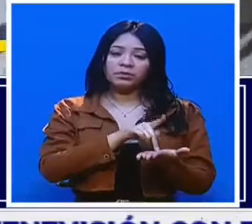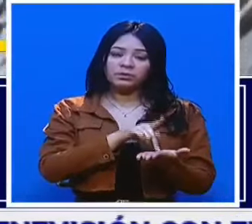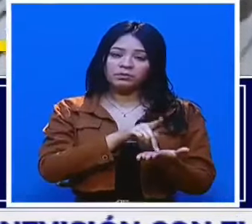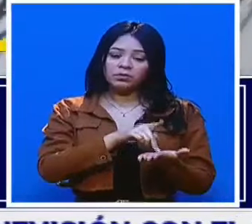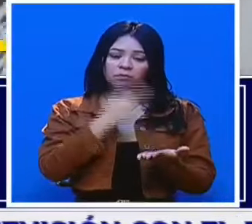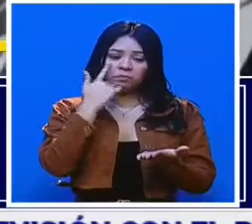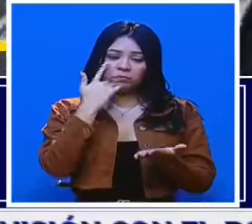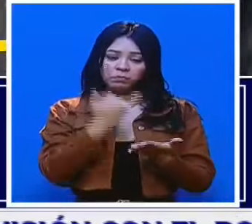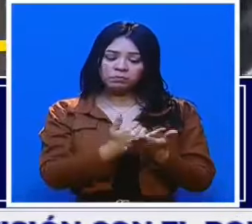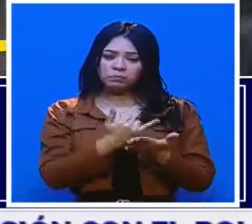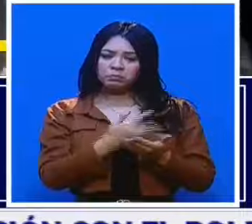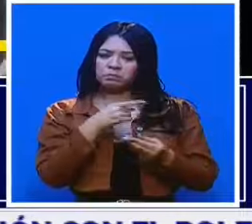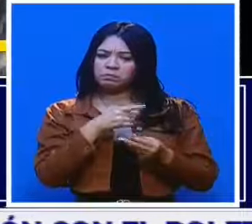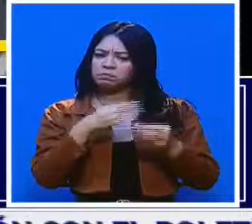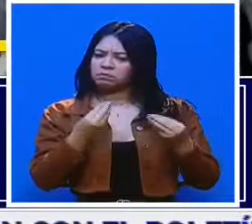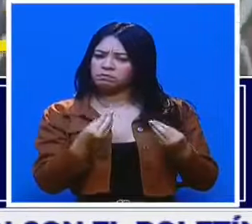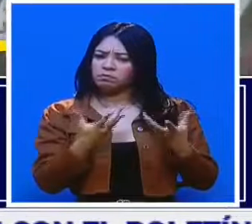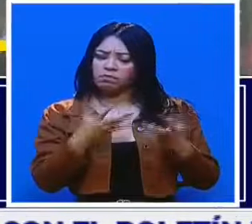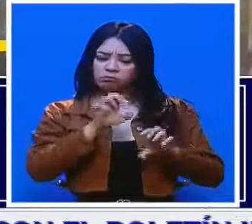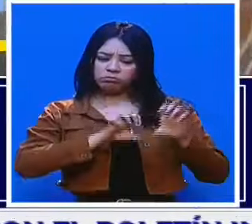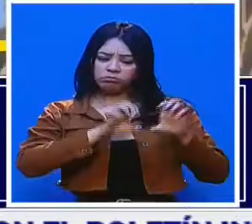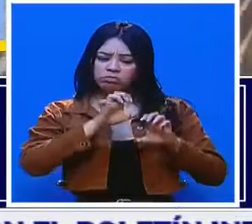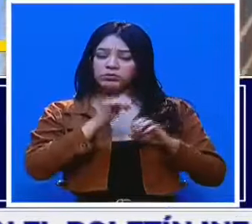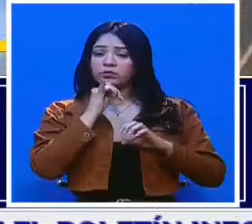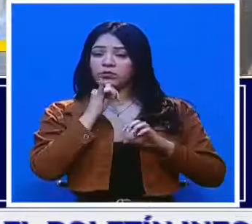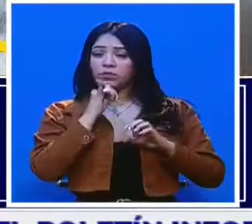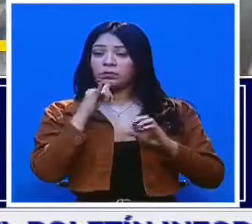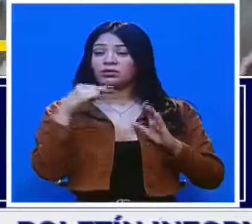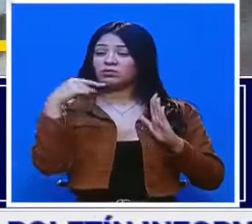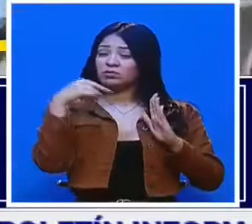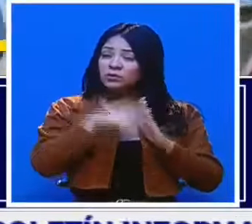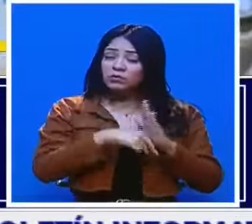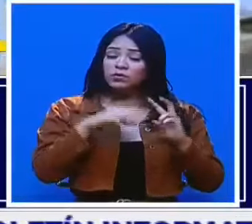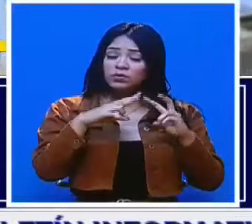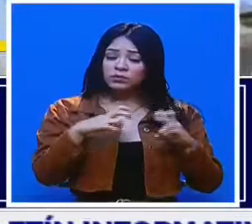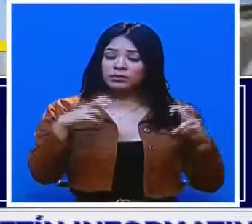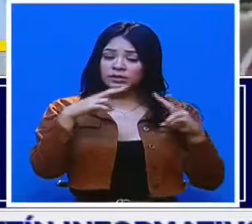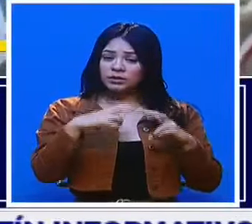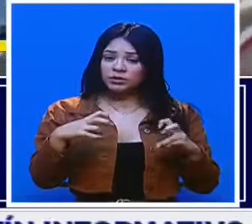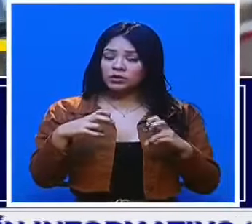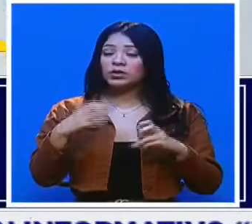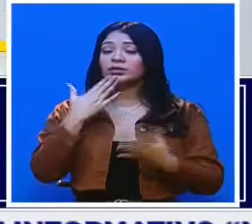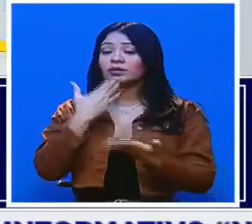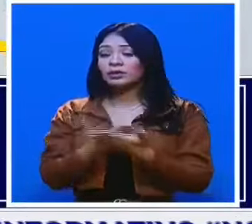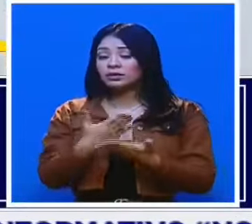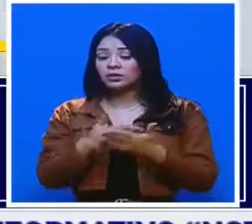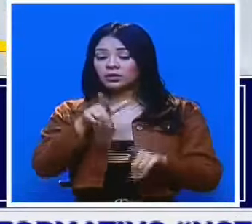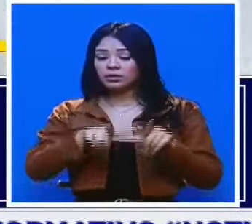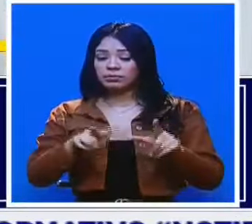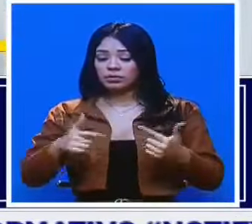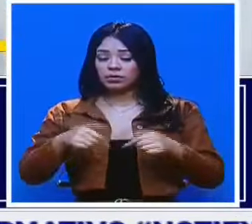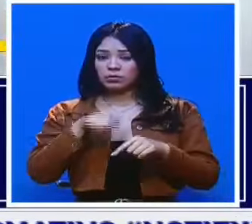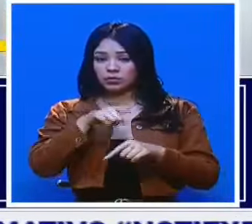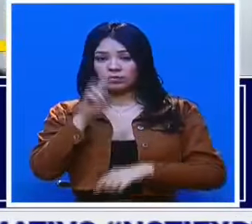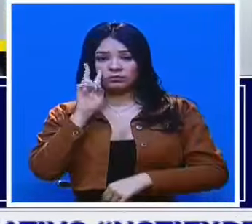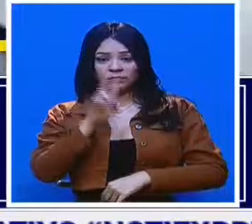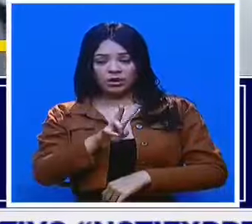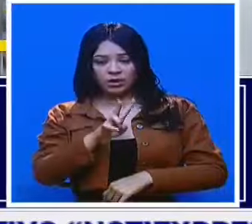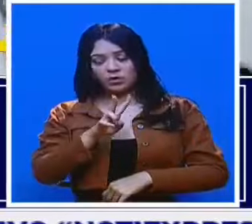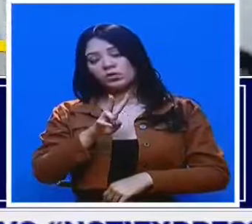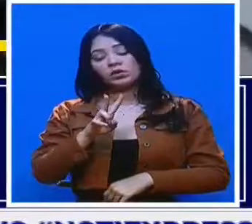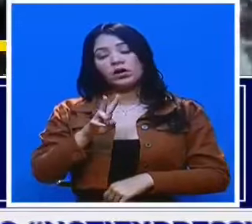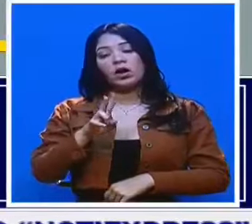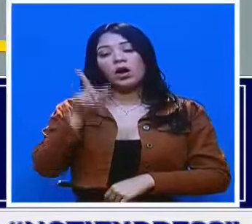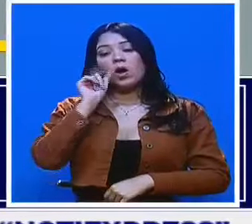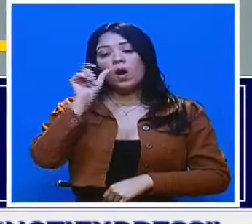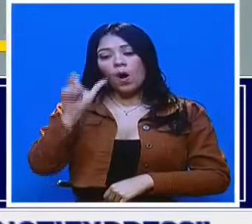hablamos del cpc llegaron para iniciar las averiguaciones según los Testigos del hecho vieron en el sector al exnovio de la joven